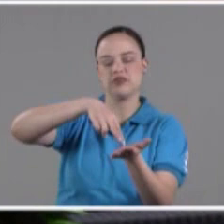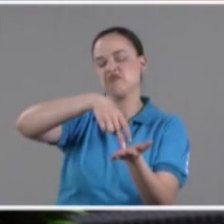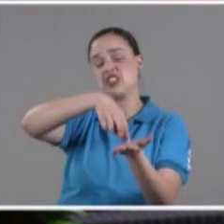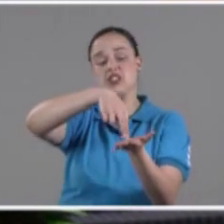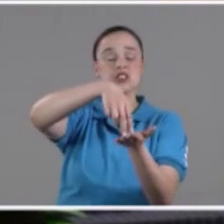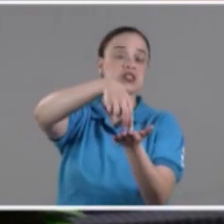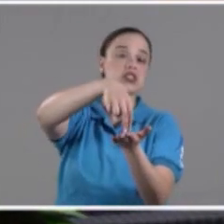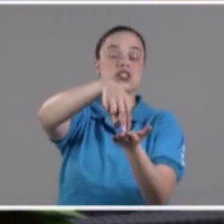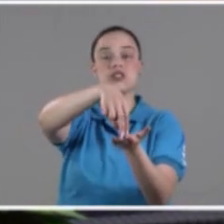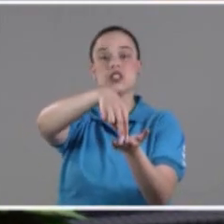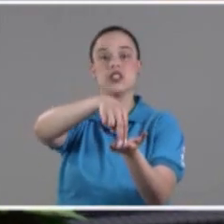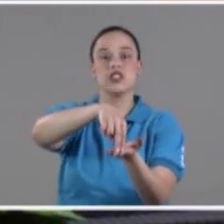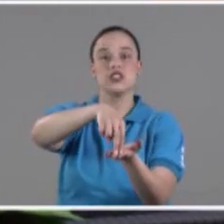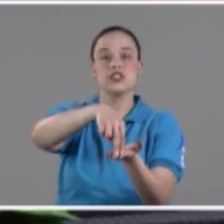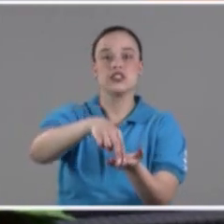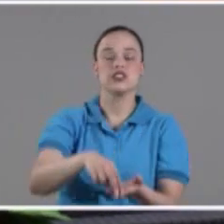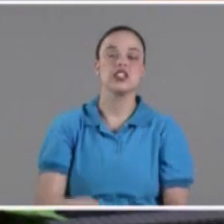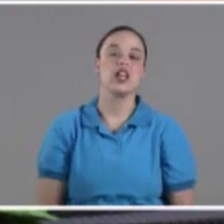de alabanza